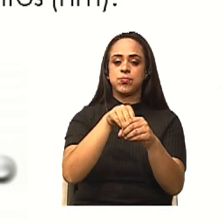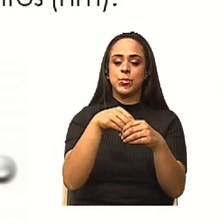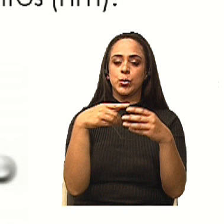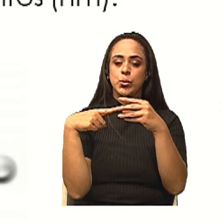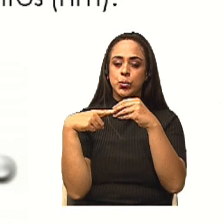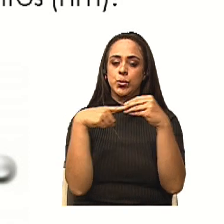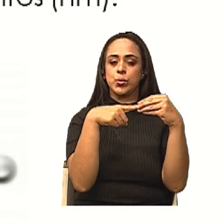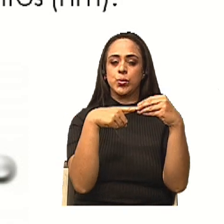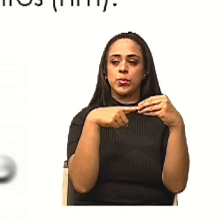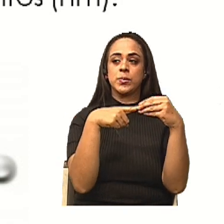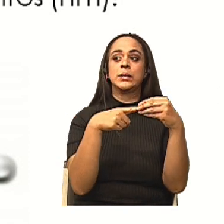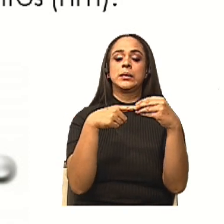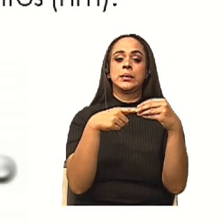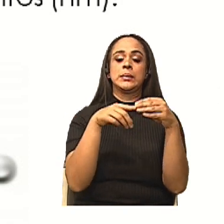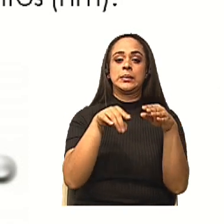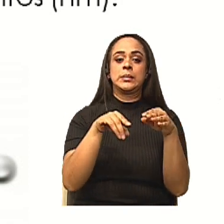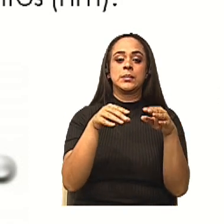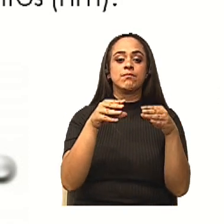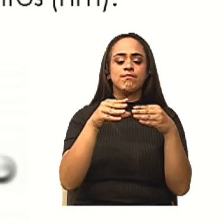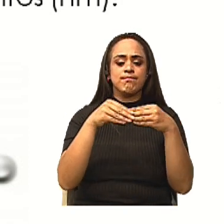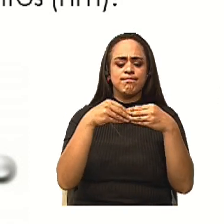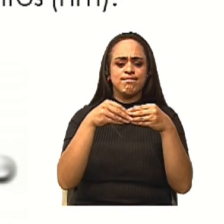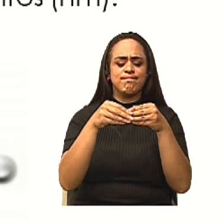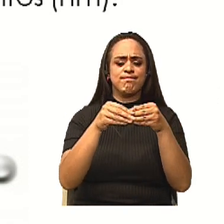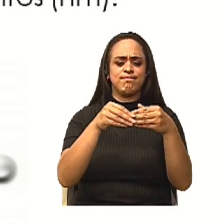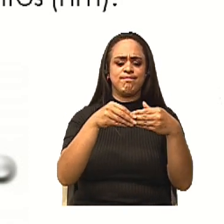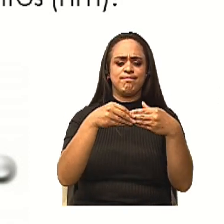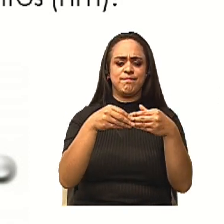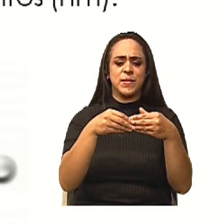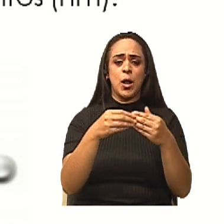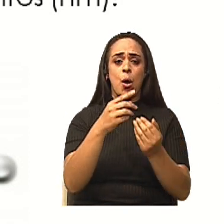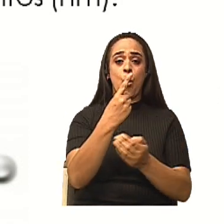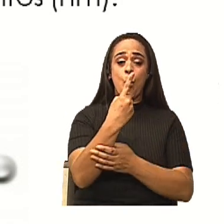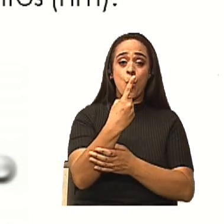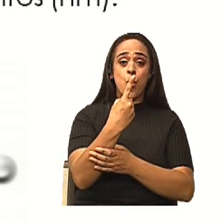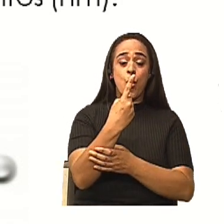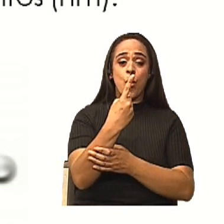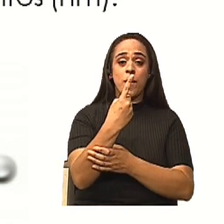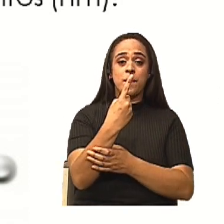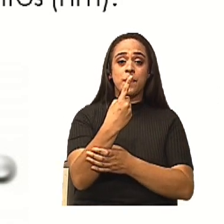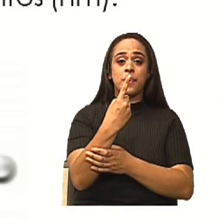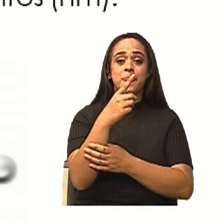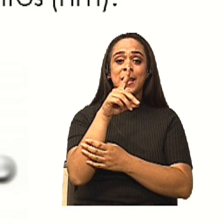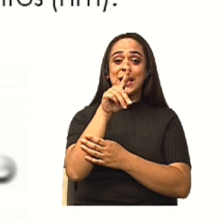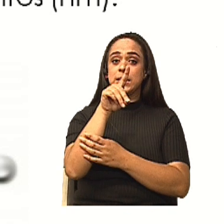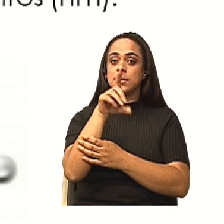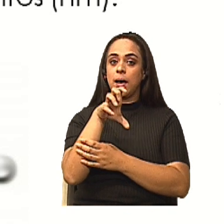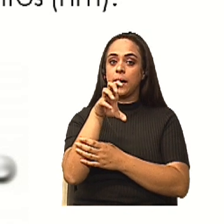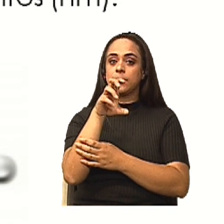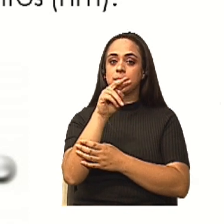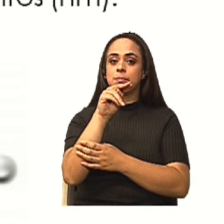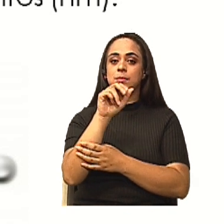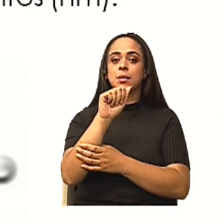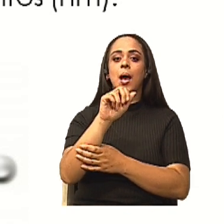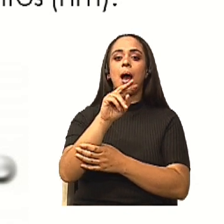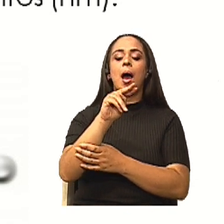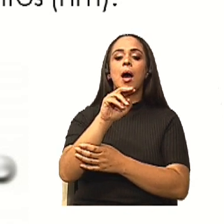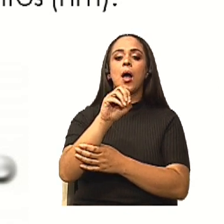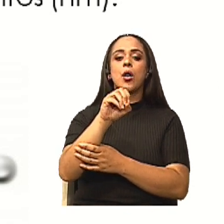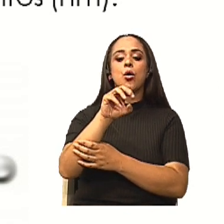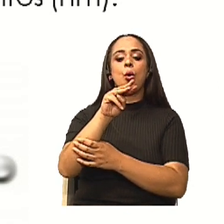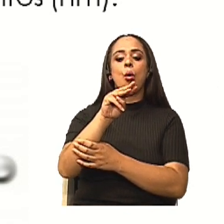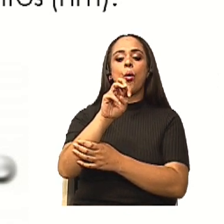a que el tamaño de las partículas dispersas está entre 1 y los 100 nanómetros. Las partículas en este caso son